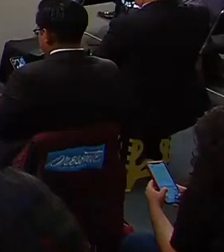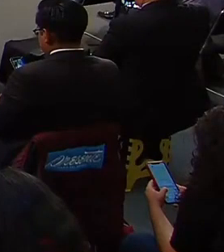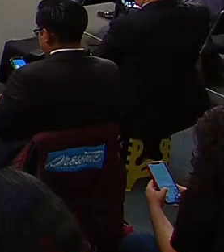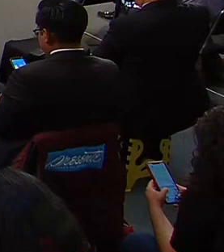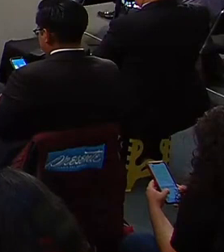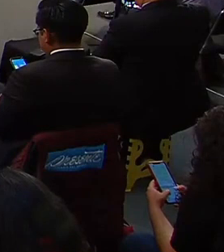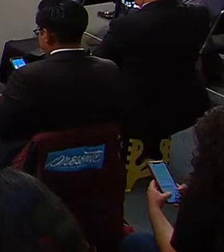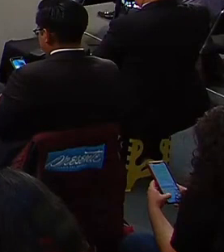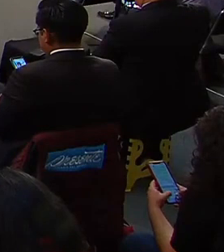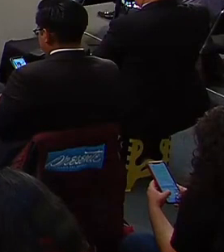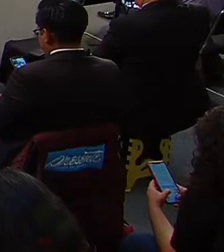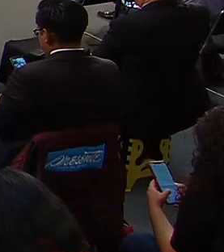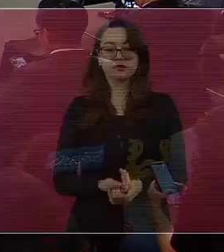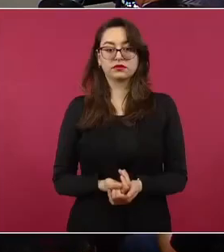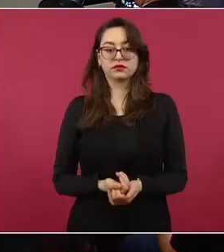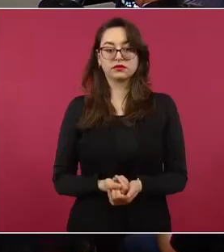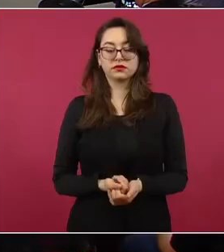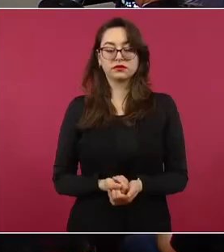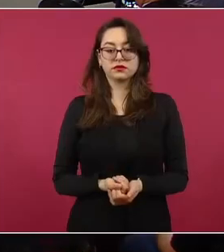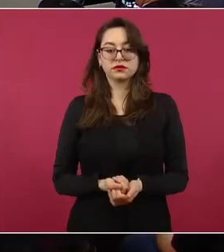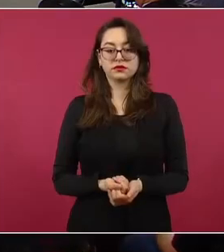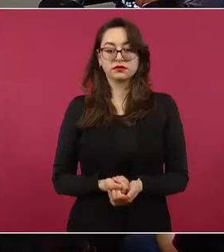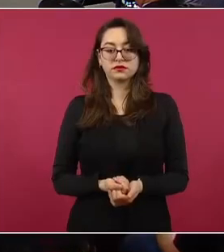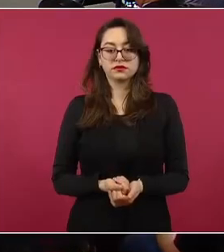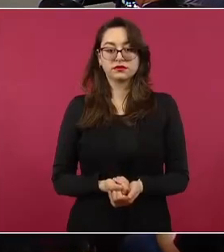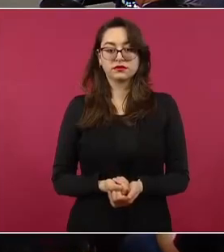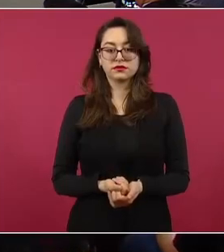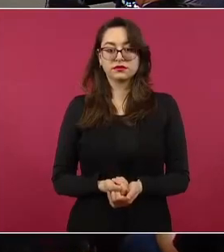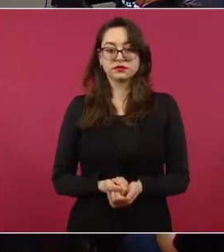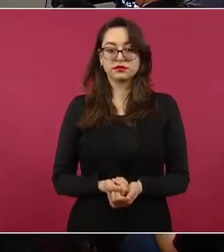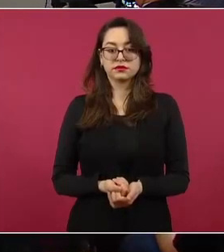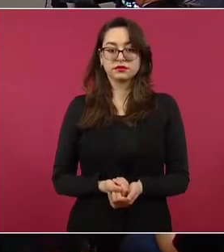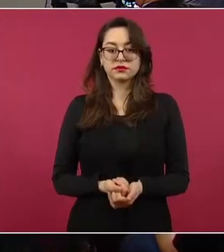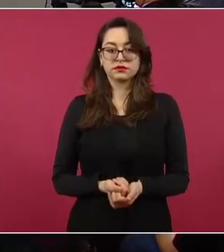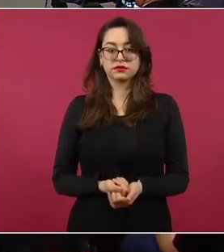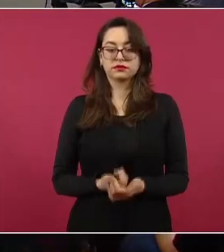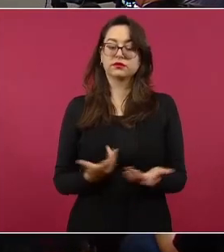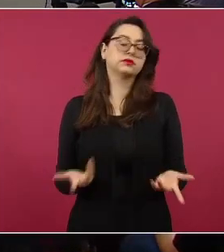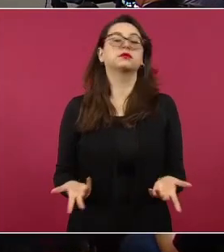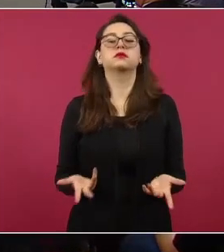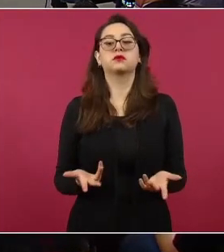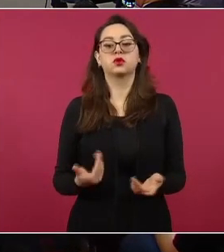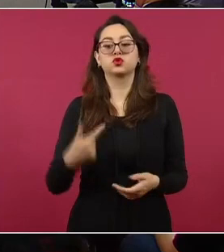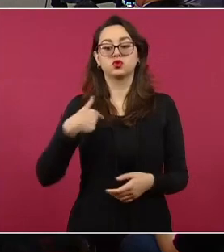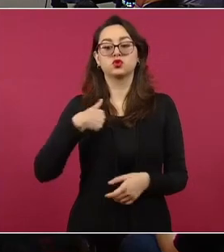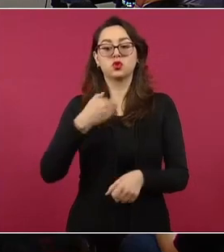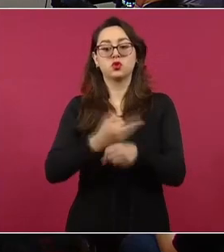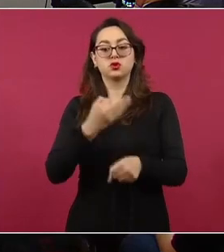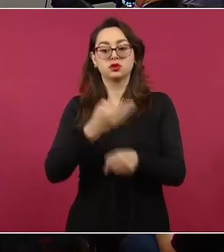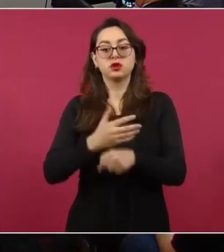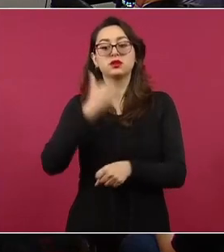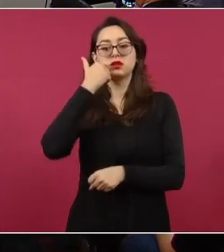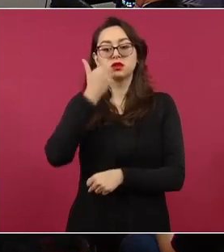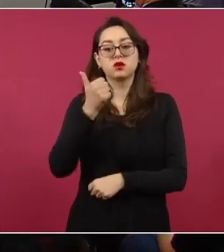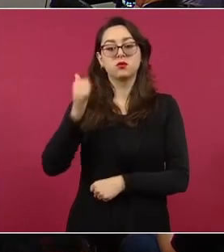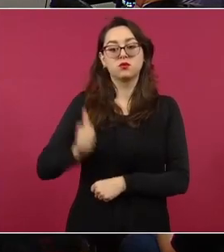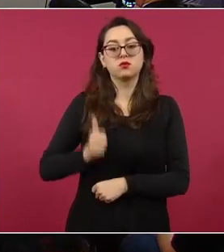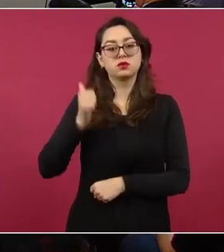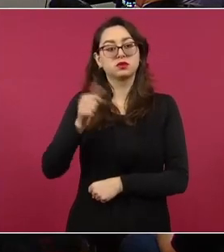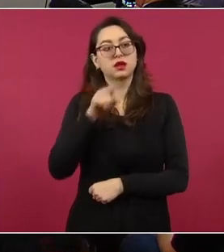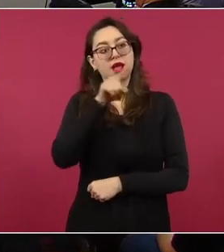Por eso, aquí aprovecho para celebrar que la nueva presidenta del INE ya se redujo el